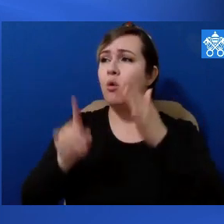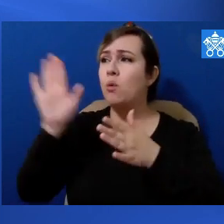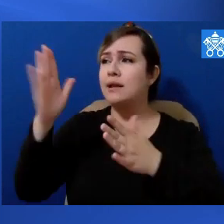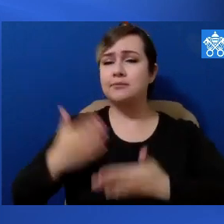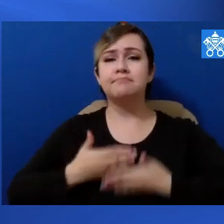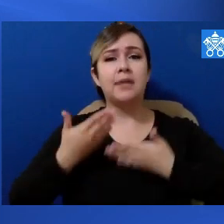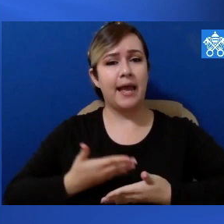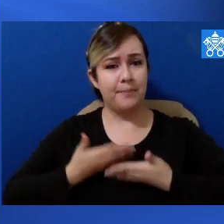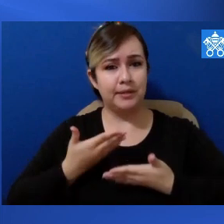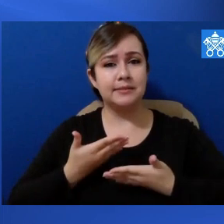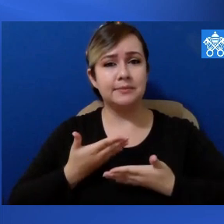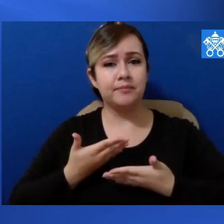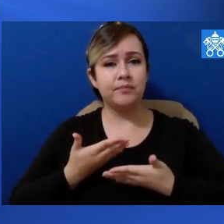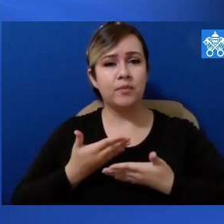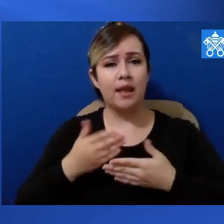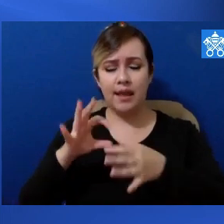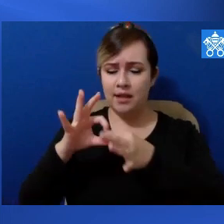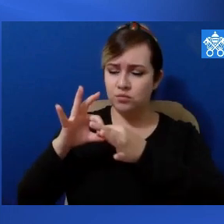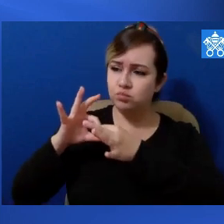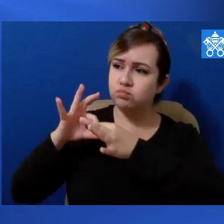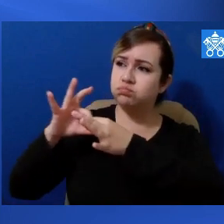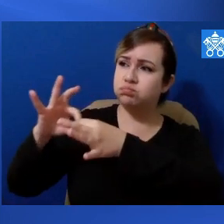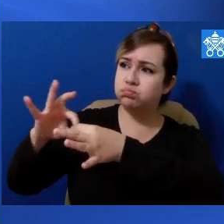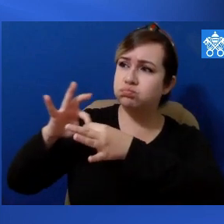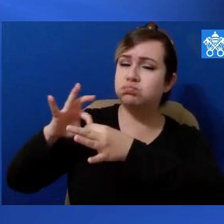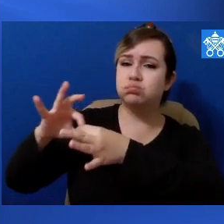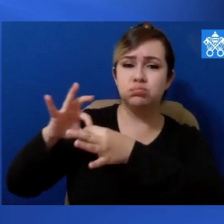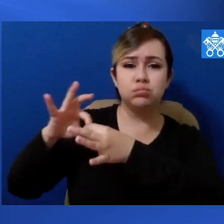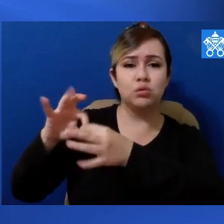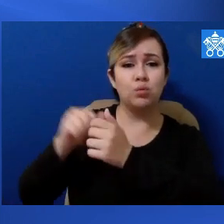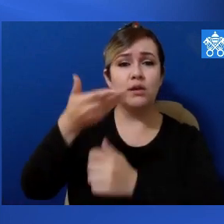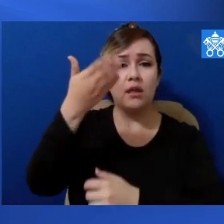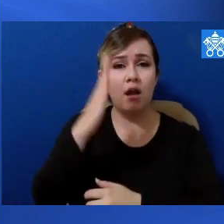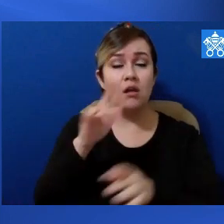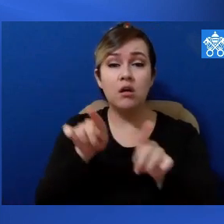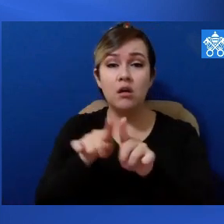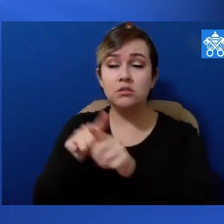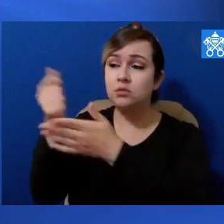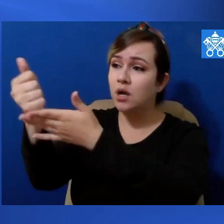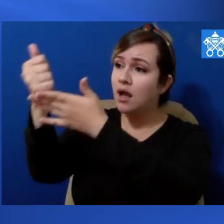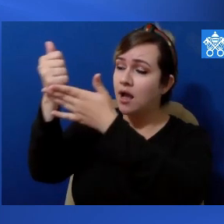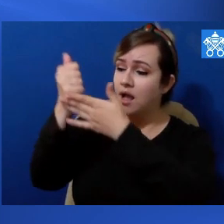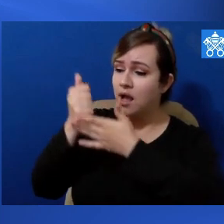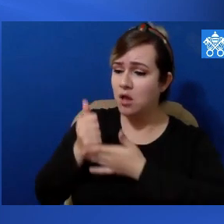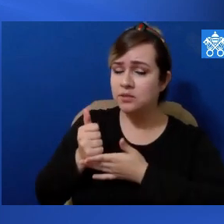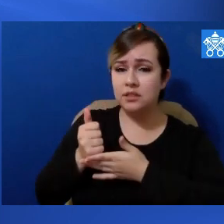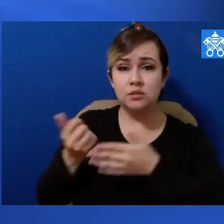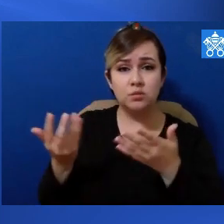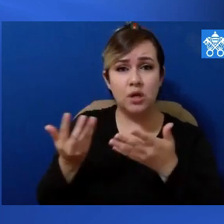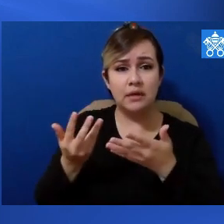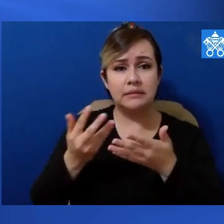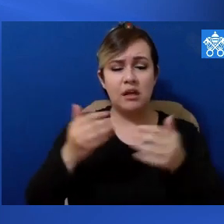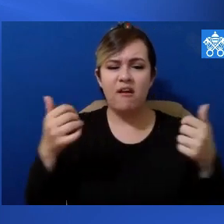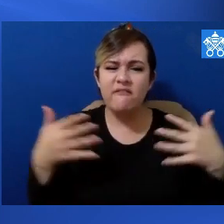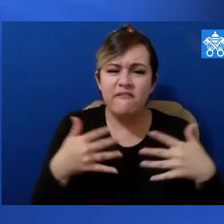le agrada. Esta relación íntima o relación familiar con Dios también nos ayuda a alejar